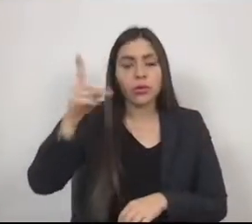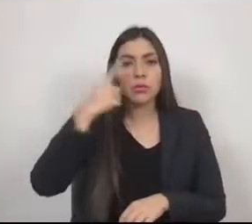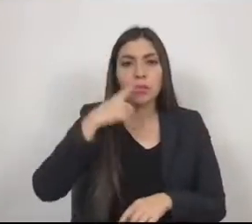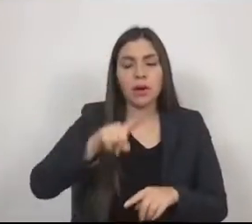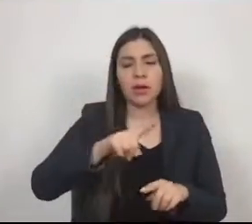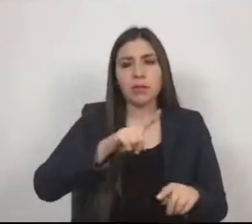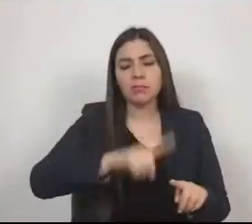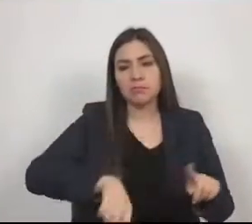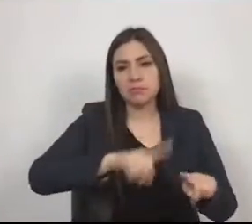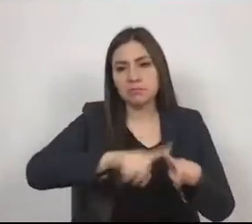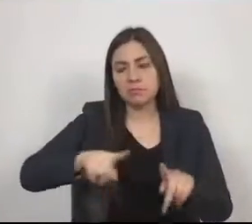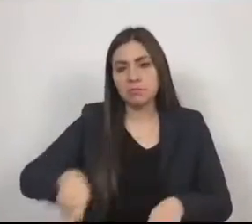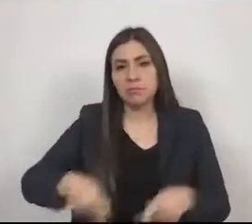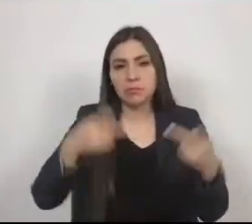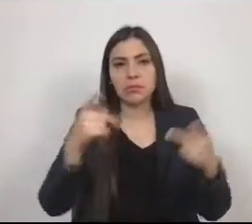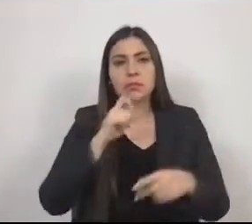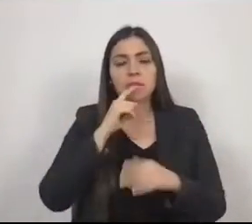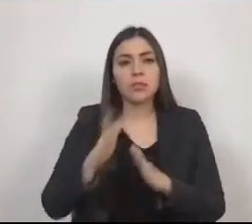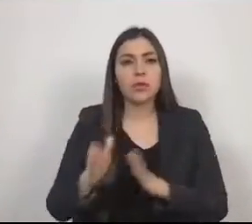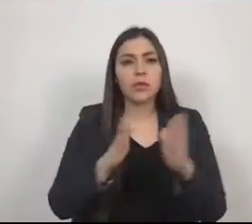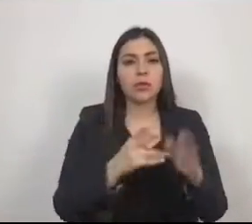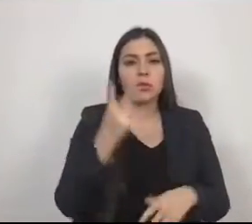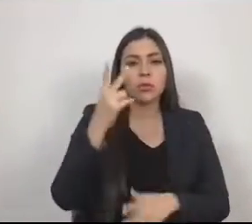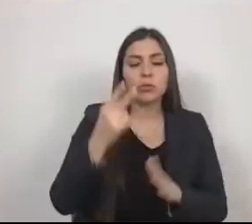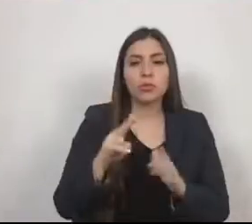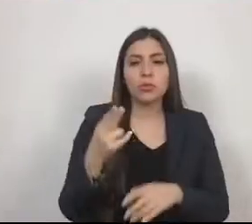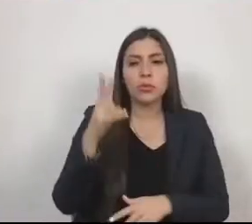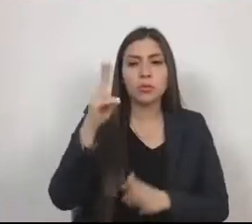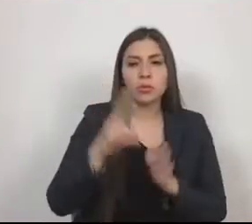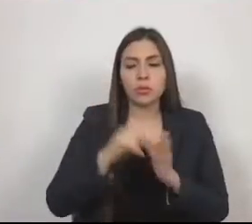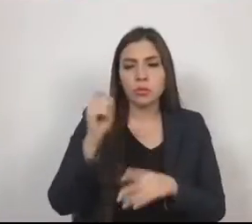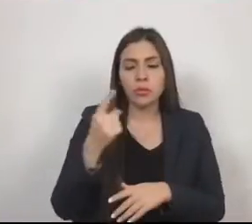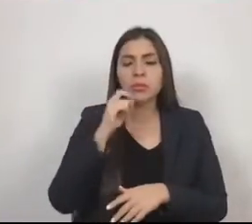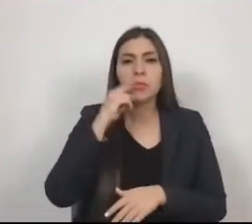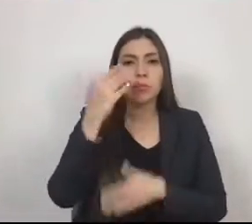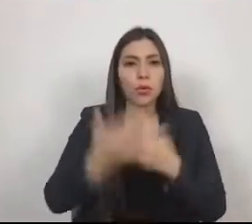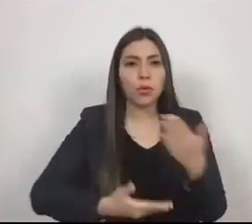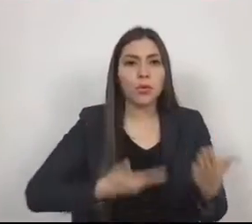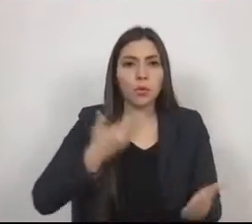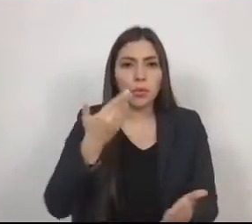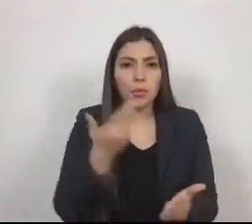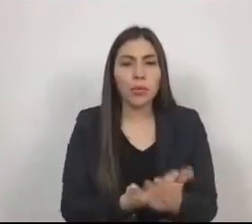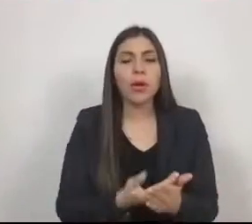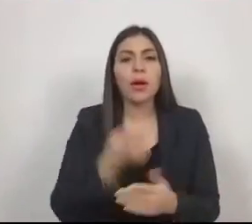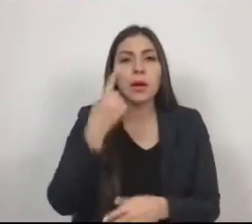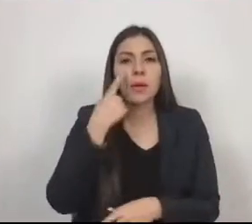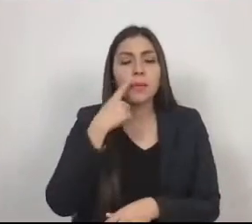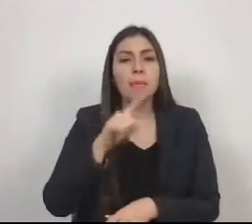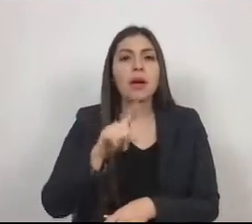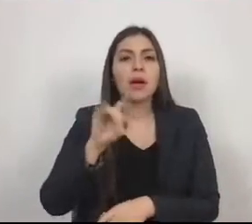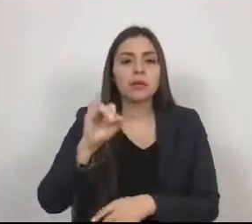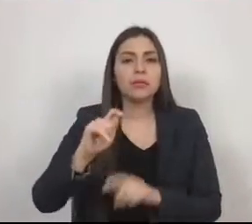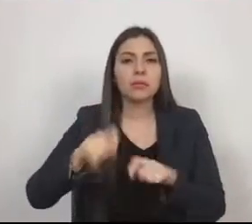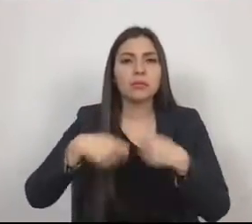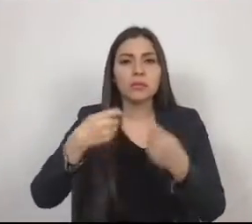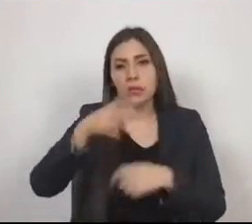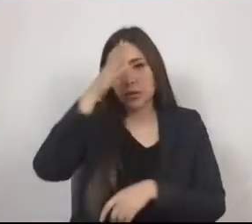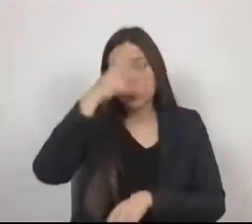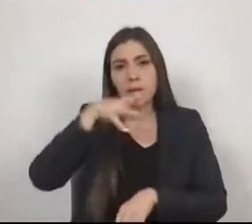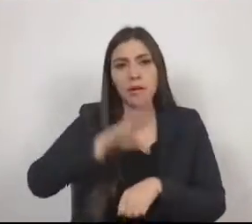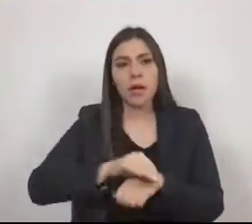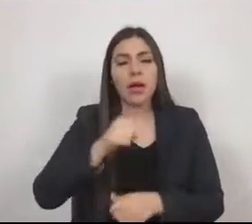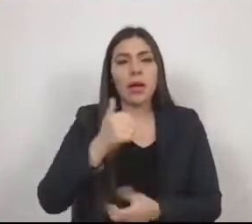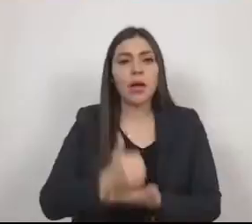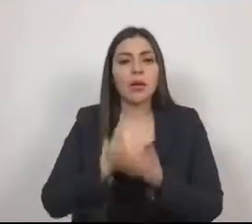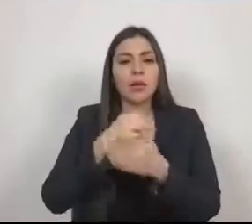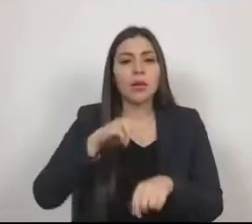2021 se presentó iniciativa del Ejecutivo Estatal con proyecto de decreto por el que se autoriza al Honorable Ayuntamiento de Metepec, Estado de